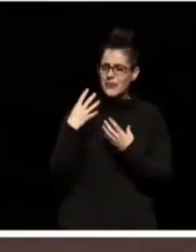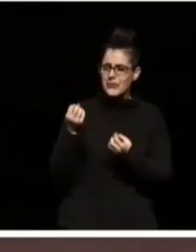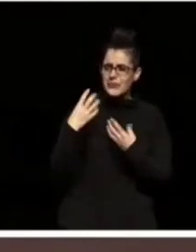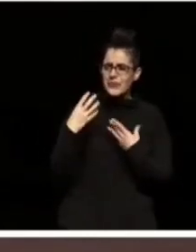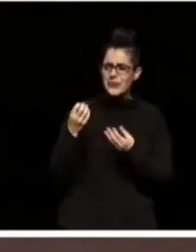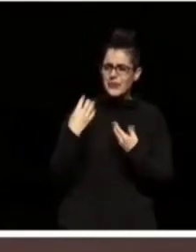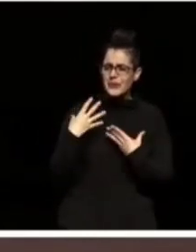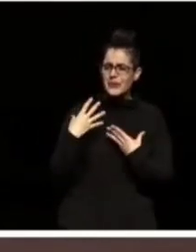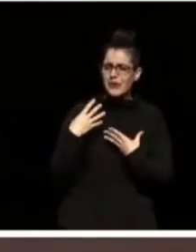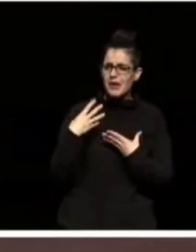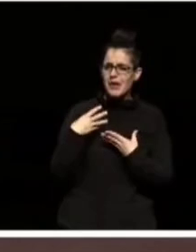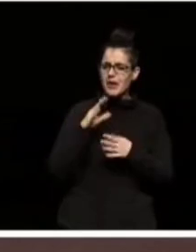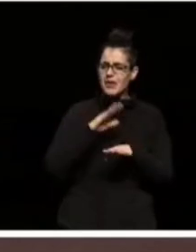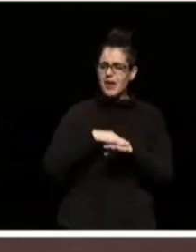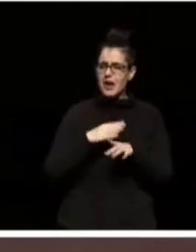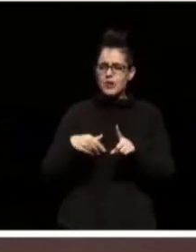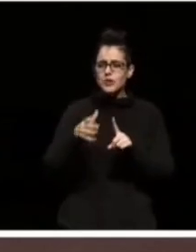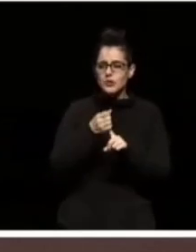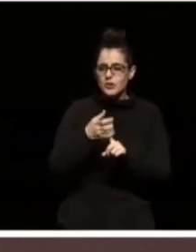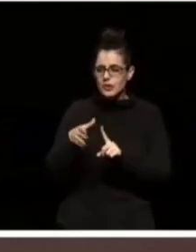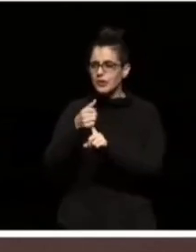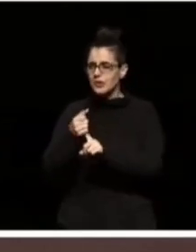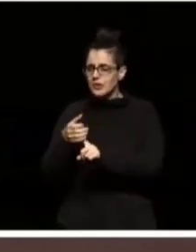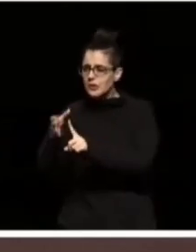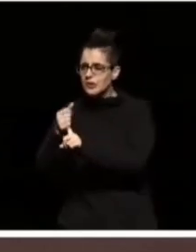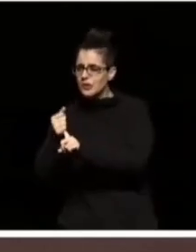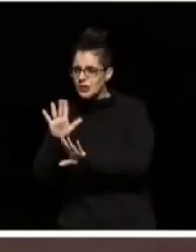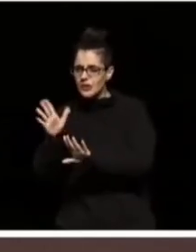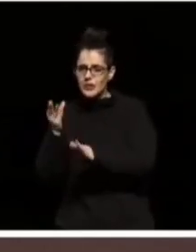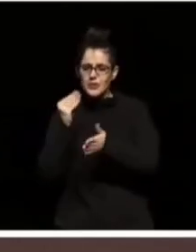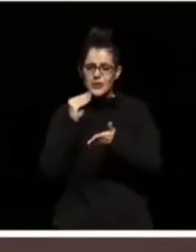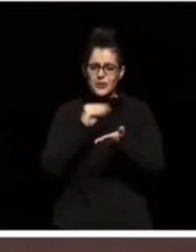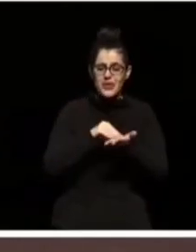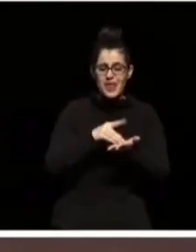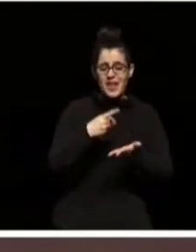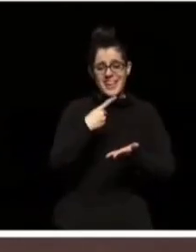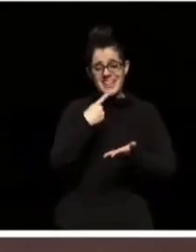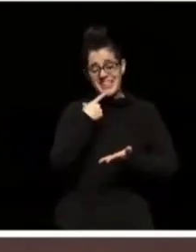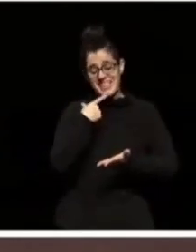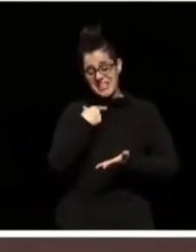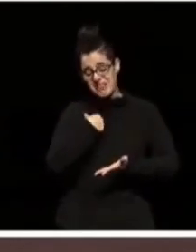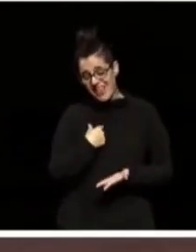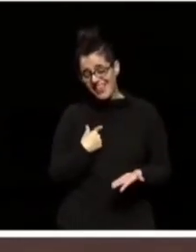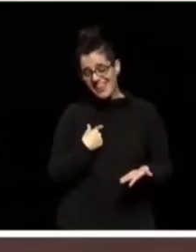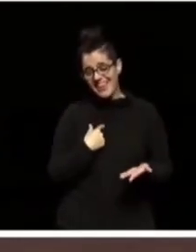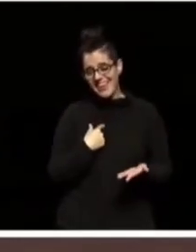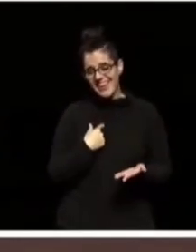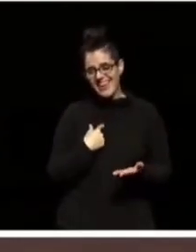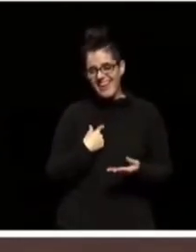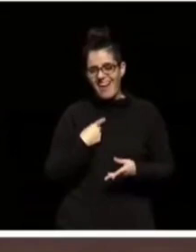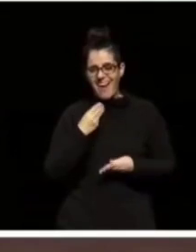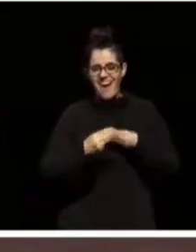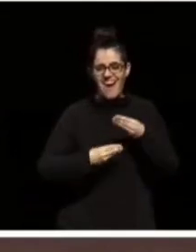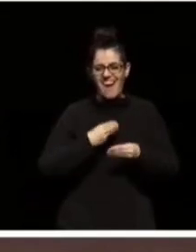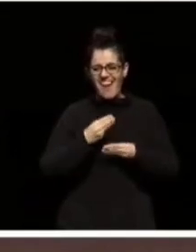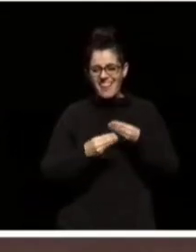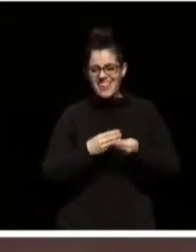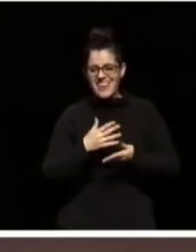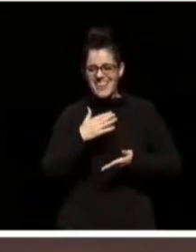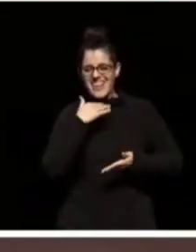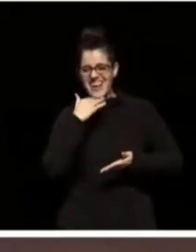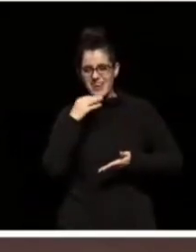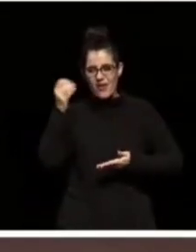iban consiguiendo, pero a veces, muchas veces, se nos dice que no podemos hacer alguna de las iniciativas